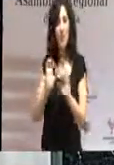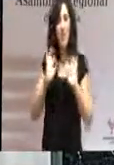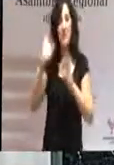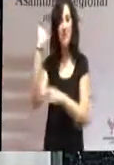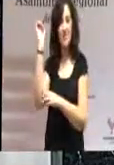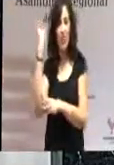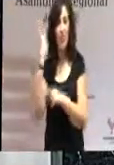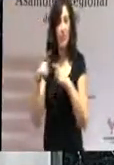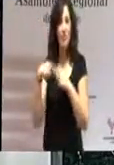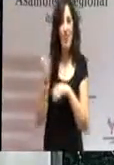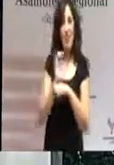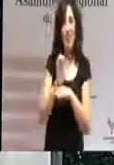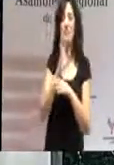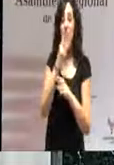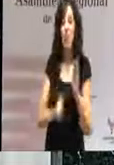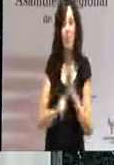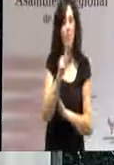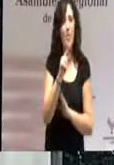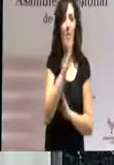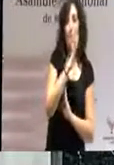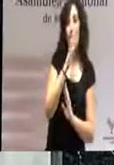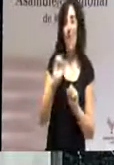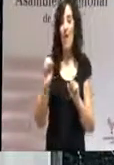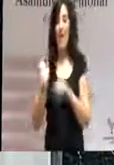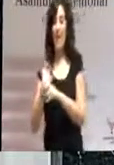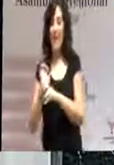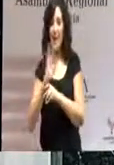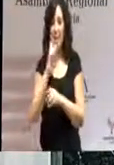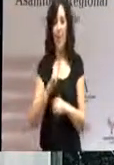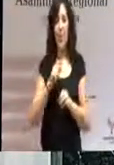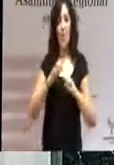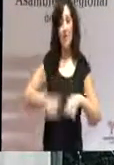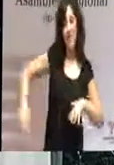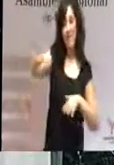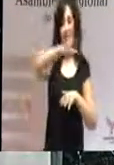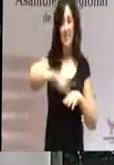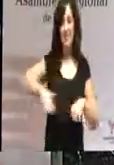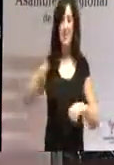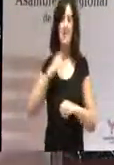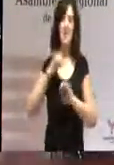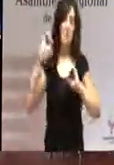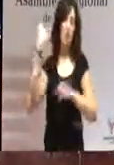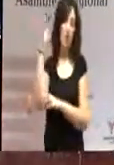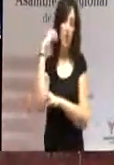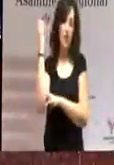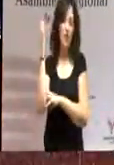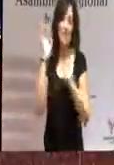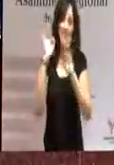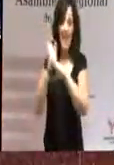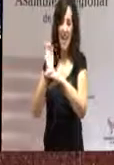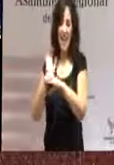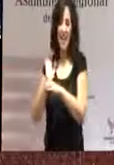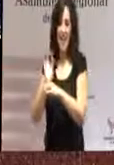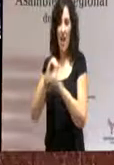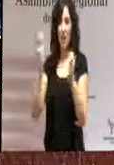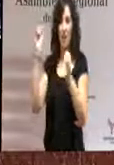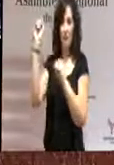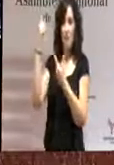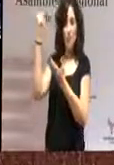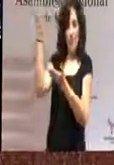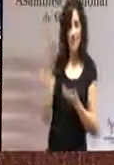binomio energía-agua, con plantas fotovoltaicas de biogás o de ciclo combinado para que